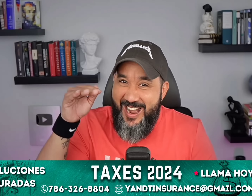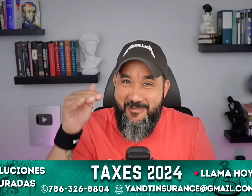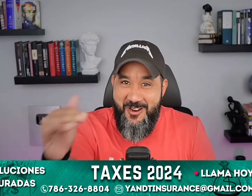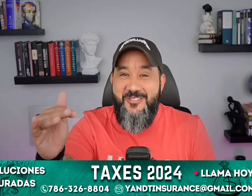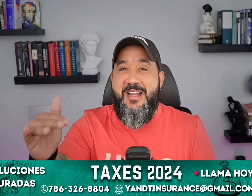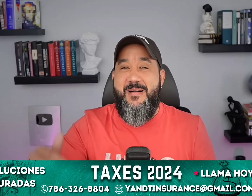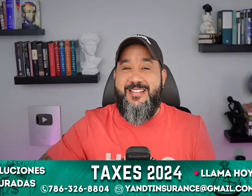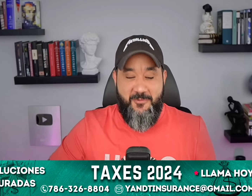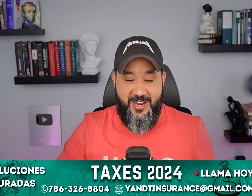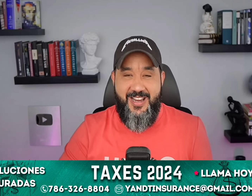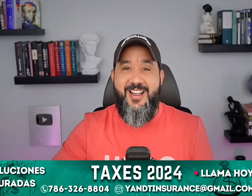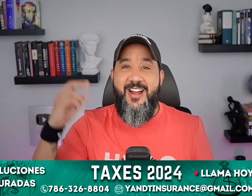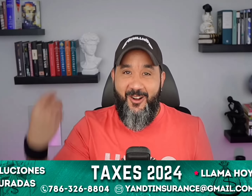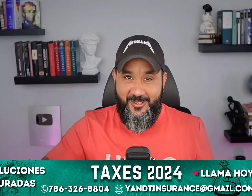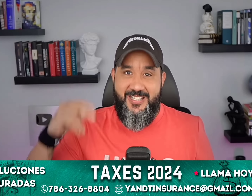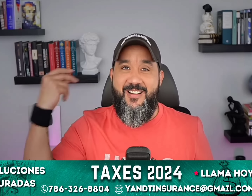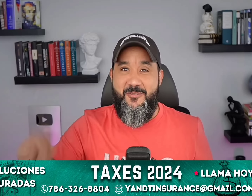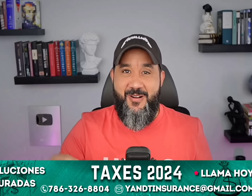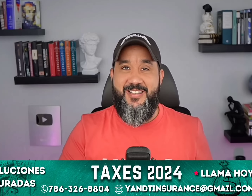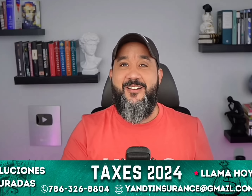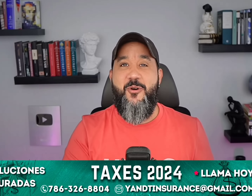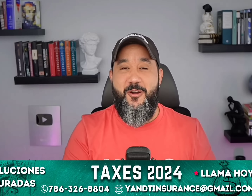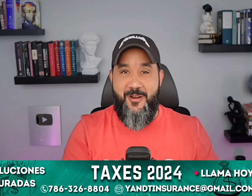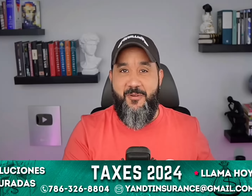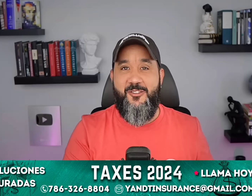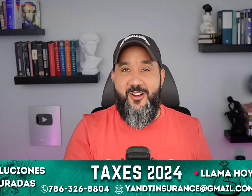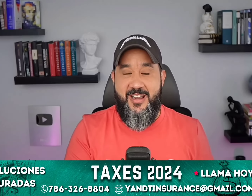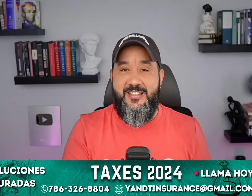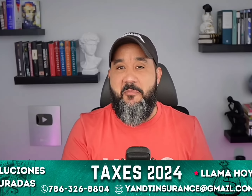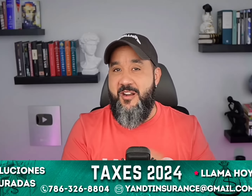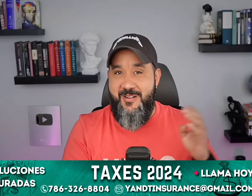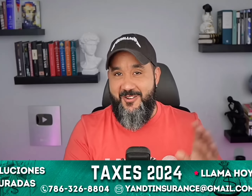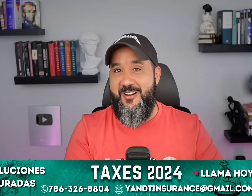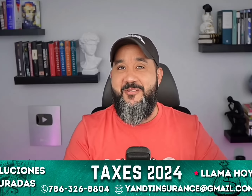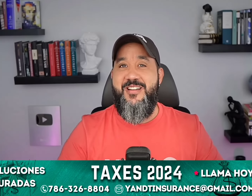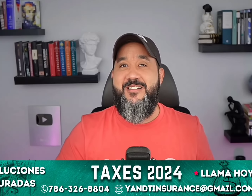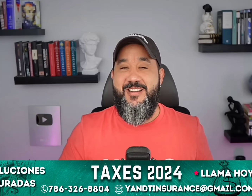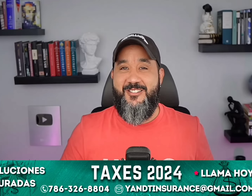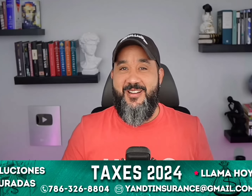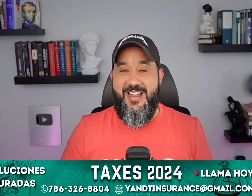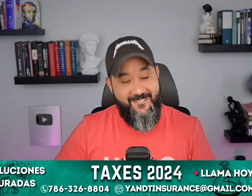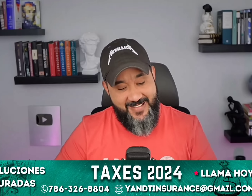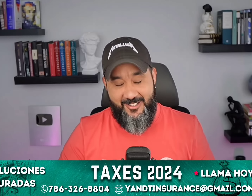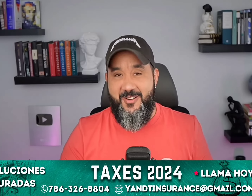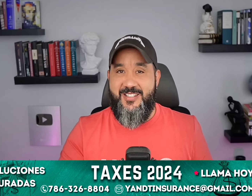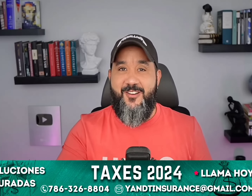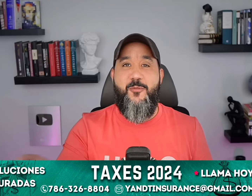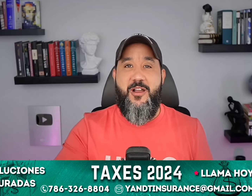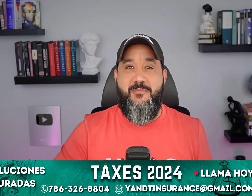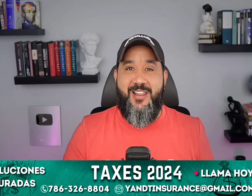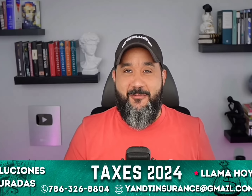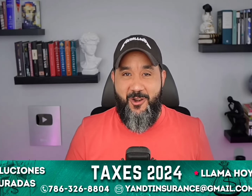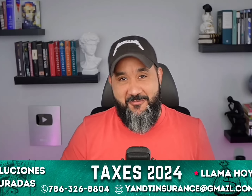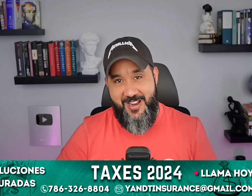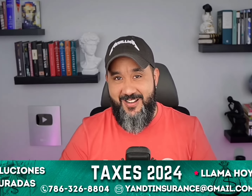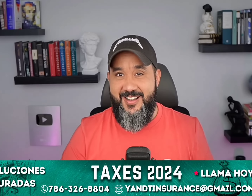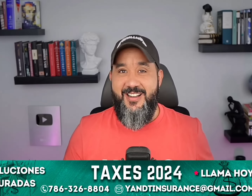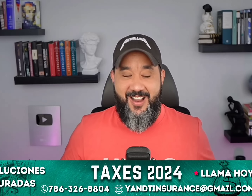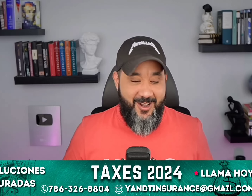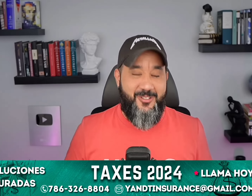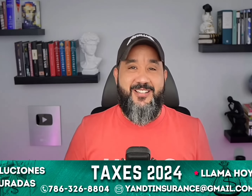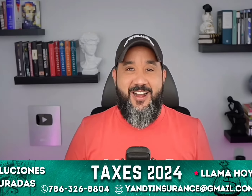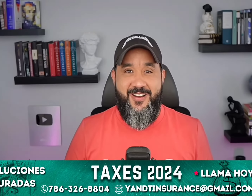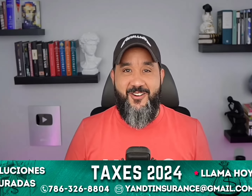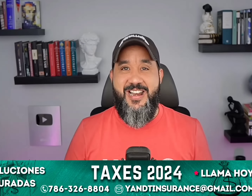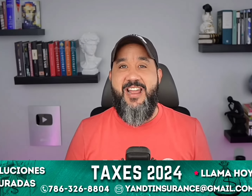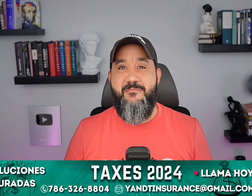porque avión que pasa por allí usted sabe cómo va a ser el cuero Perpetuo ahora que este programa con los aviones de Venezuela Eh Esto va a ser como el mar de Bolivia